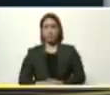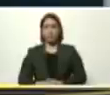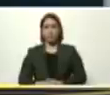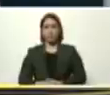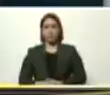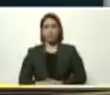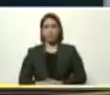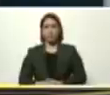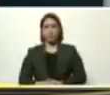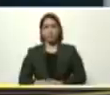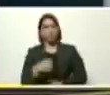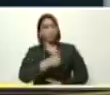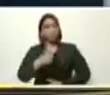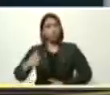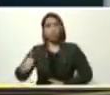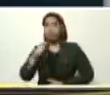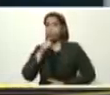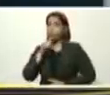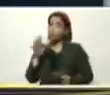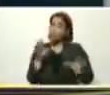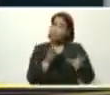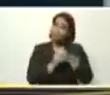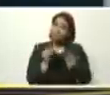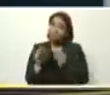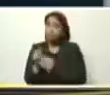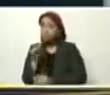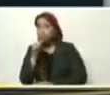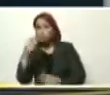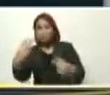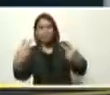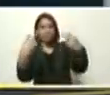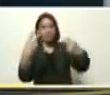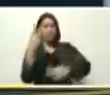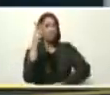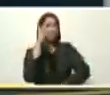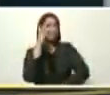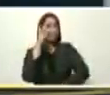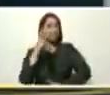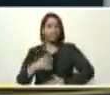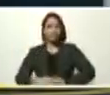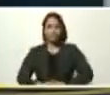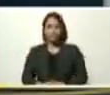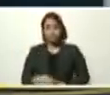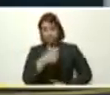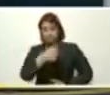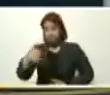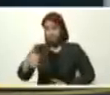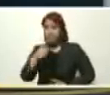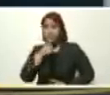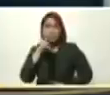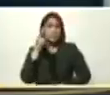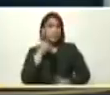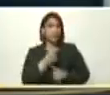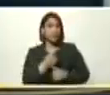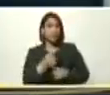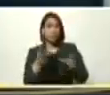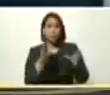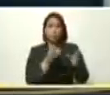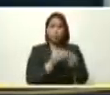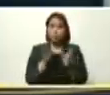Cada quien saque sus propias conclusiones, pues, aquellos que nos ven, que nos escuchan, que cada quien saque sus propias